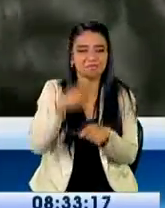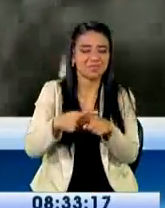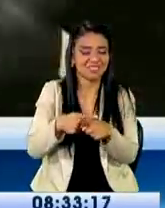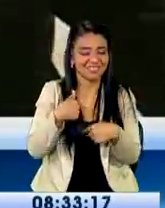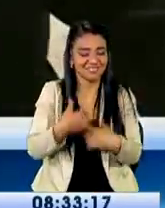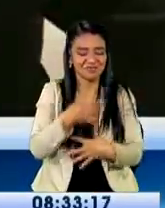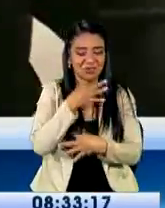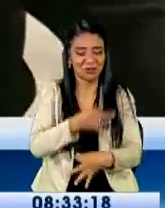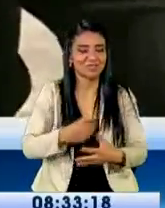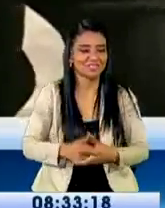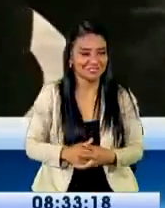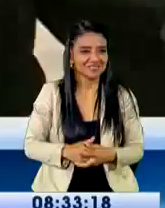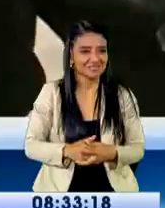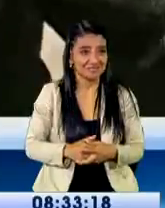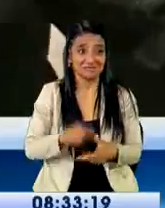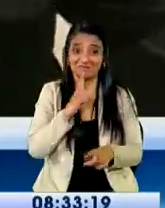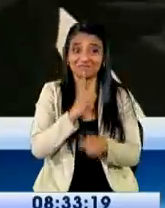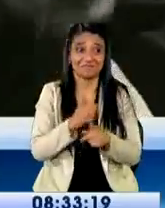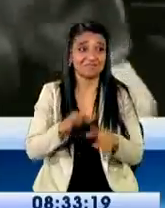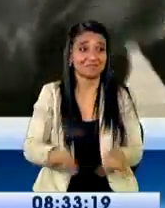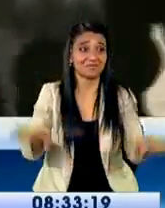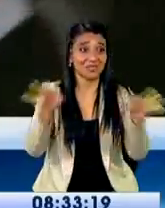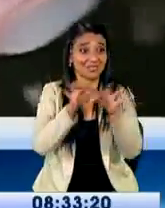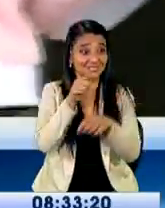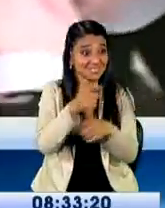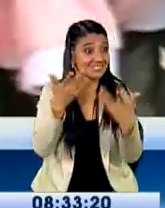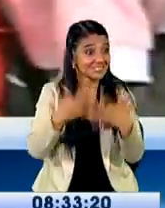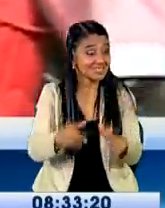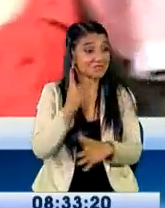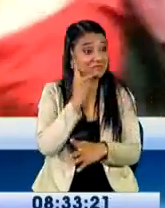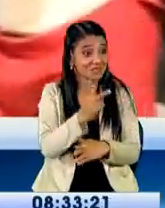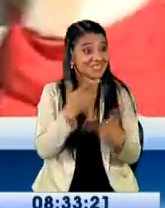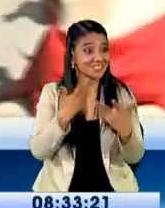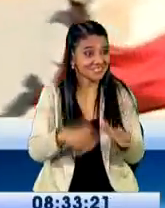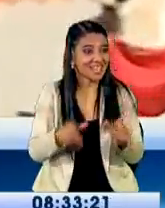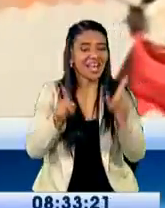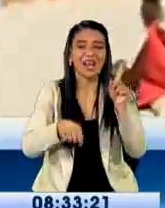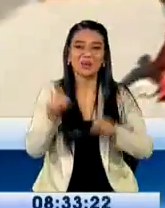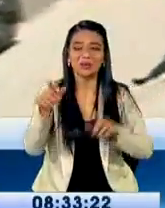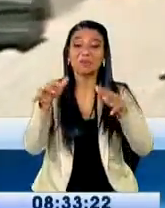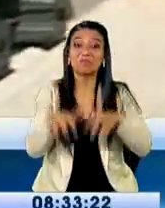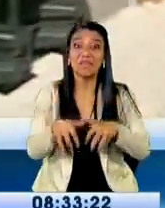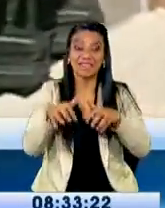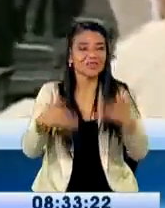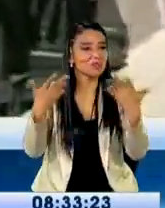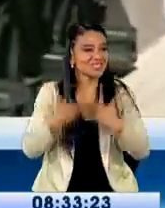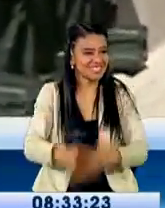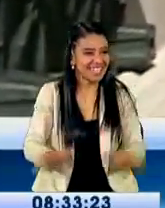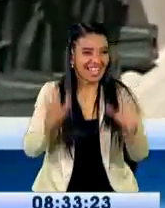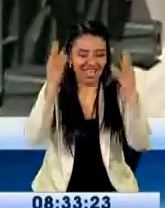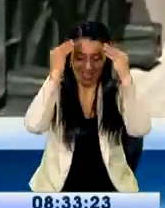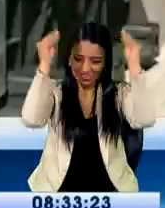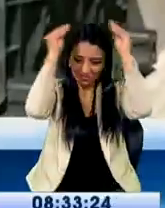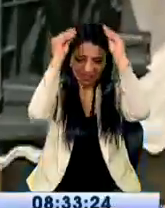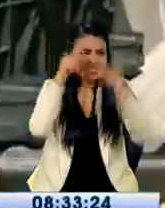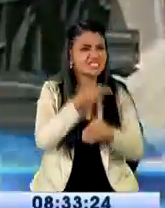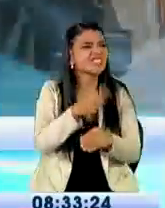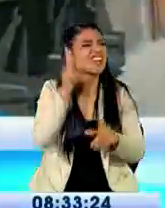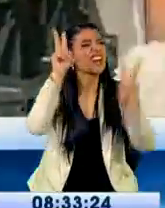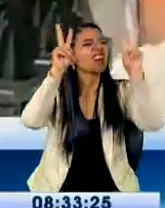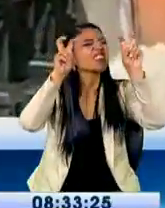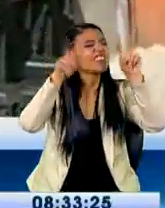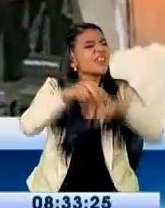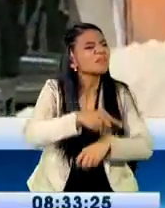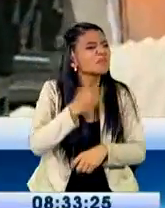muchísimo. Claro que sí, eso es muy importante. Bueno, aquí ya podemos ver en las imágenes, algunos perritos ya están disfrazados. ¿De qué nomás están disfrazados